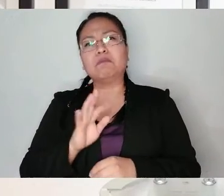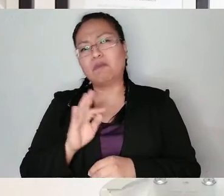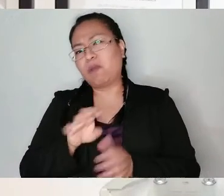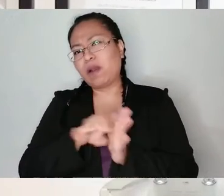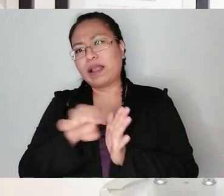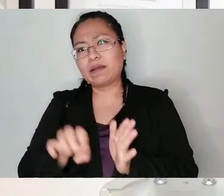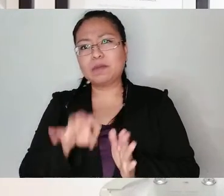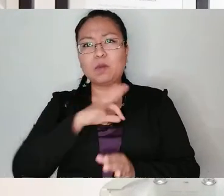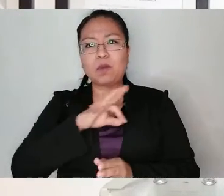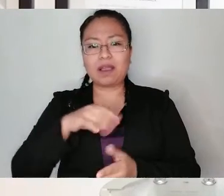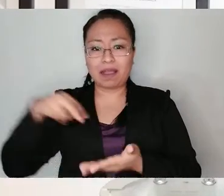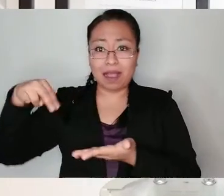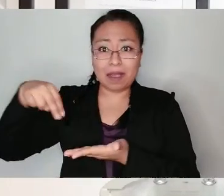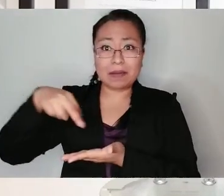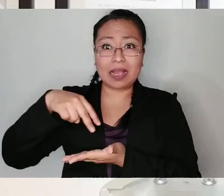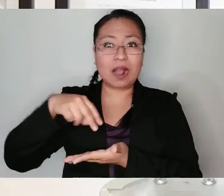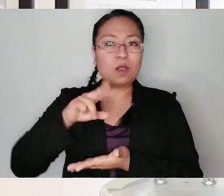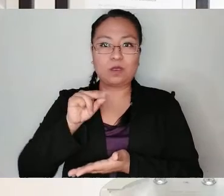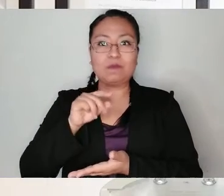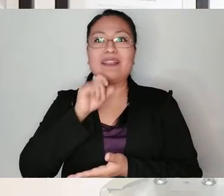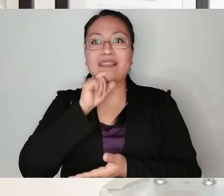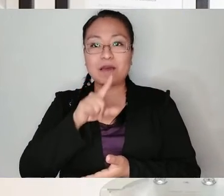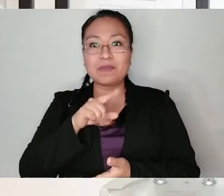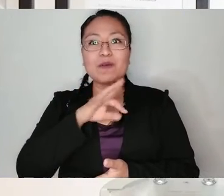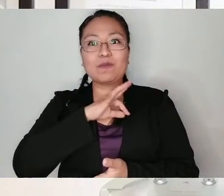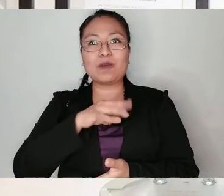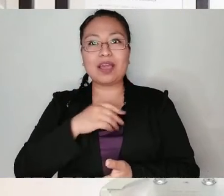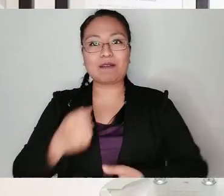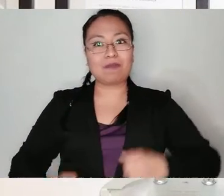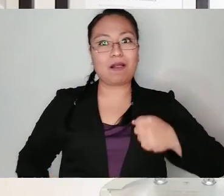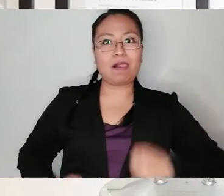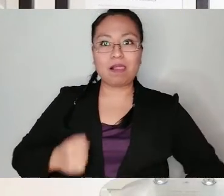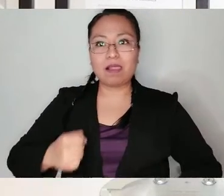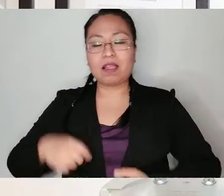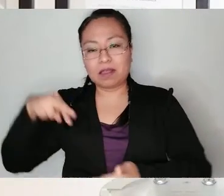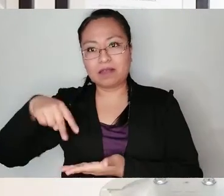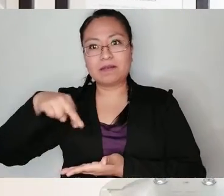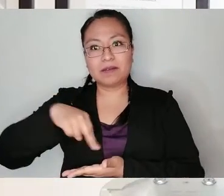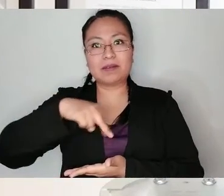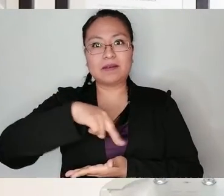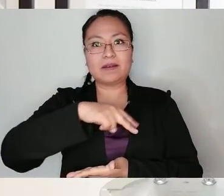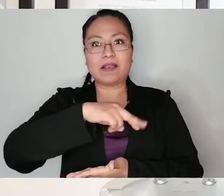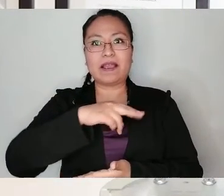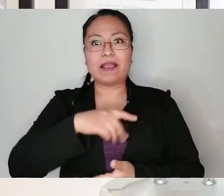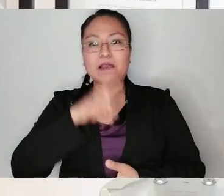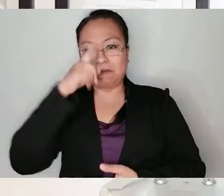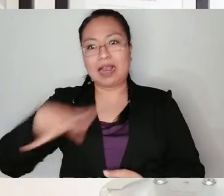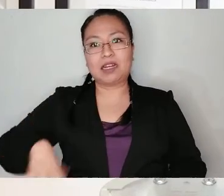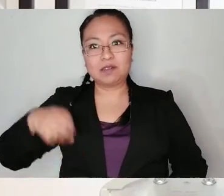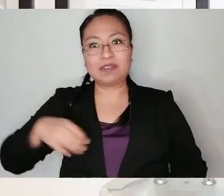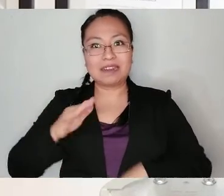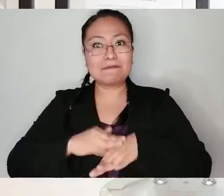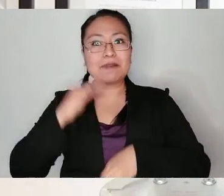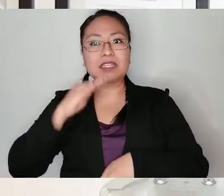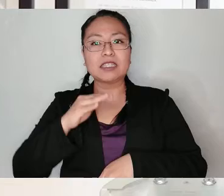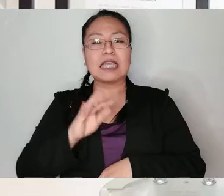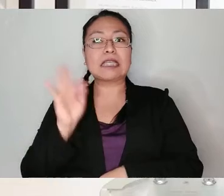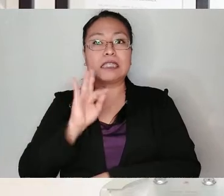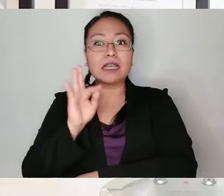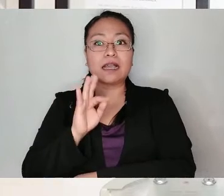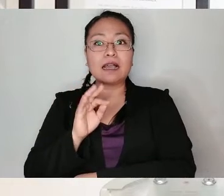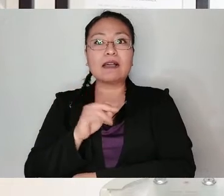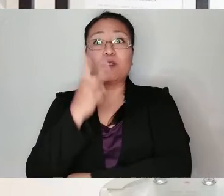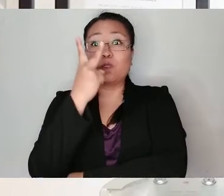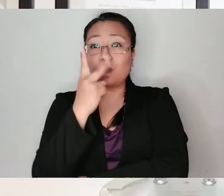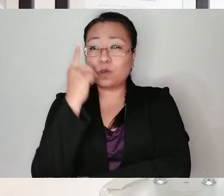entienda no con una caminata lenta, sino con una caminata con esfuerzo. Se requieren aproximadamente 2 horas